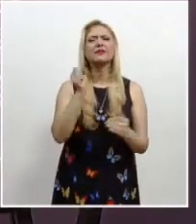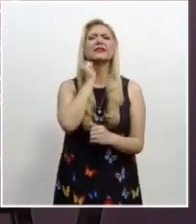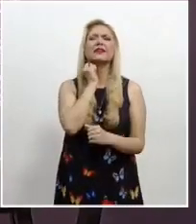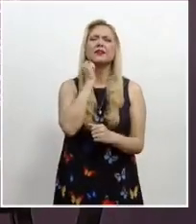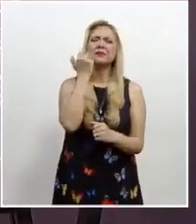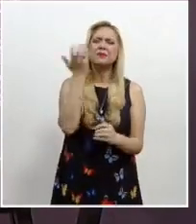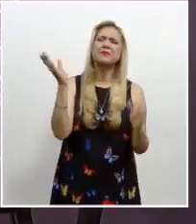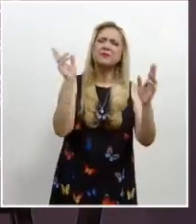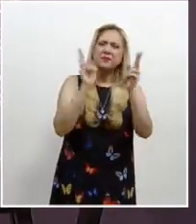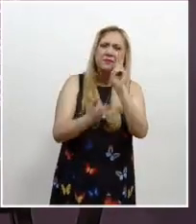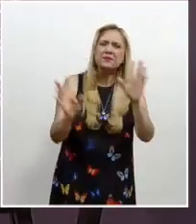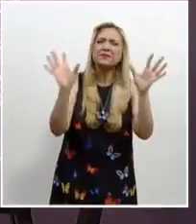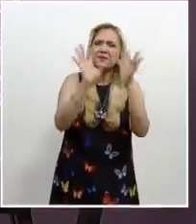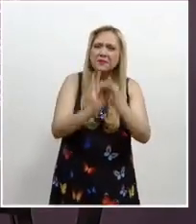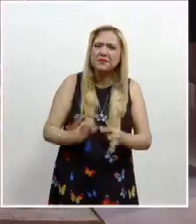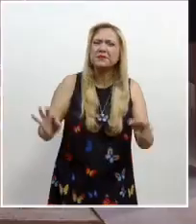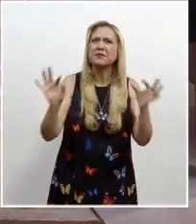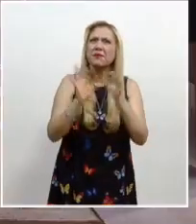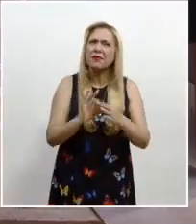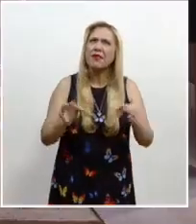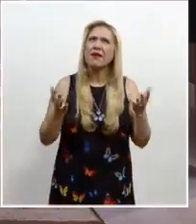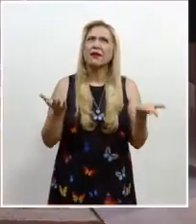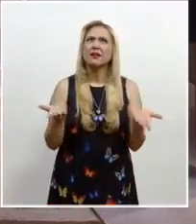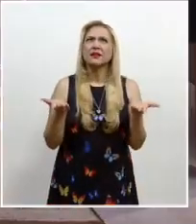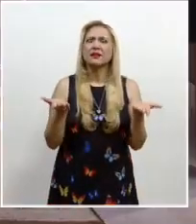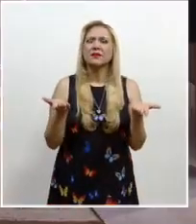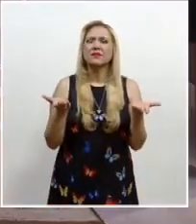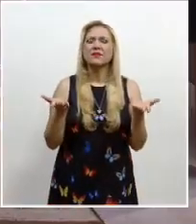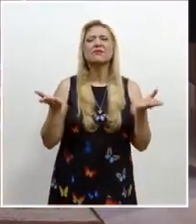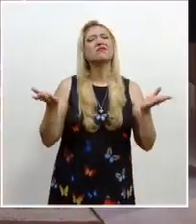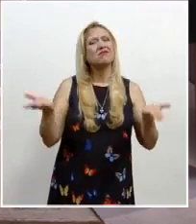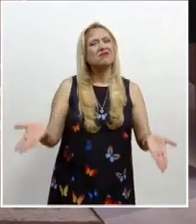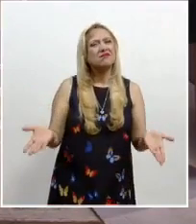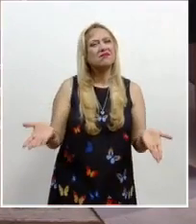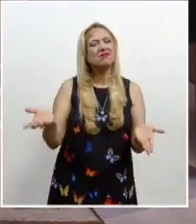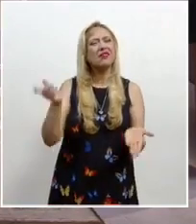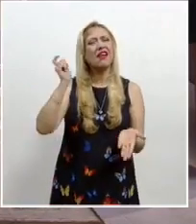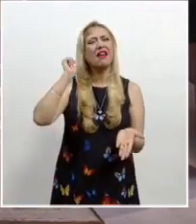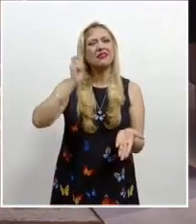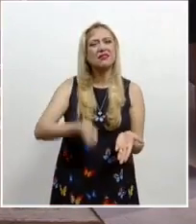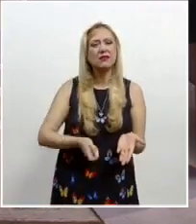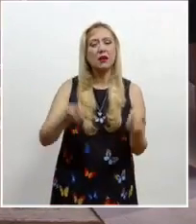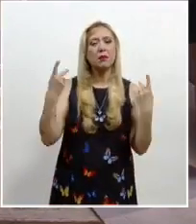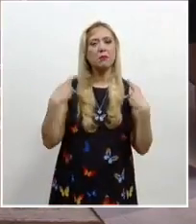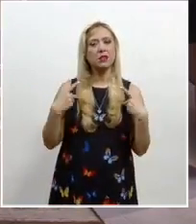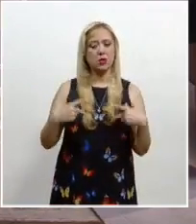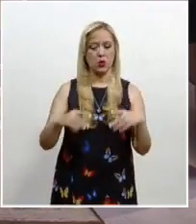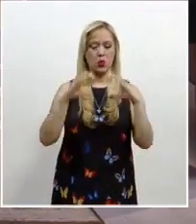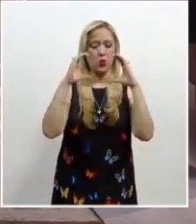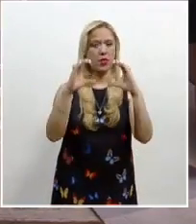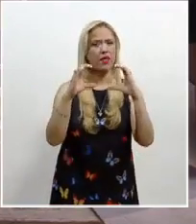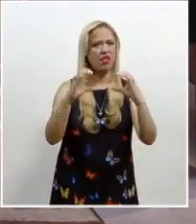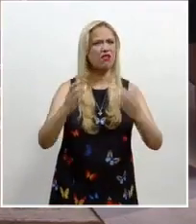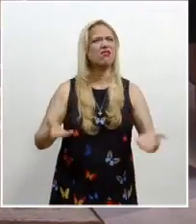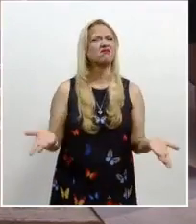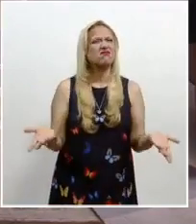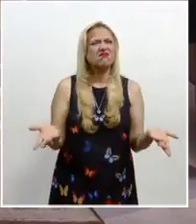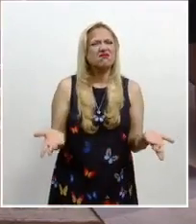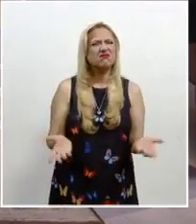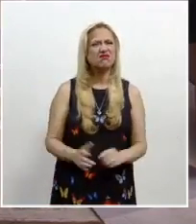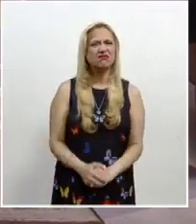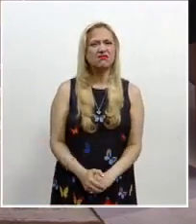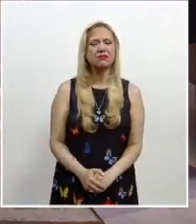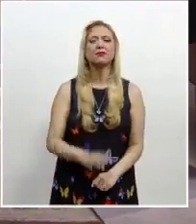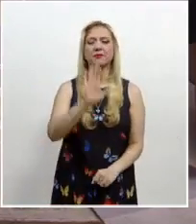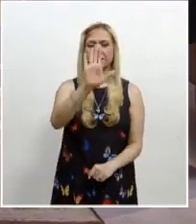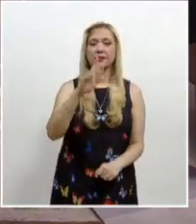ponernos un poco en contexto, ¿qué debemos entender cuando estamos hablando de personas cuidadoras? Bueno,